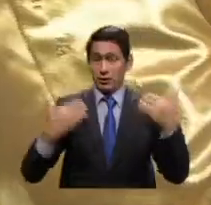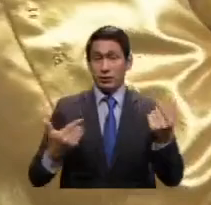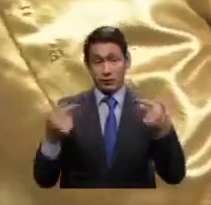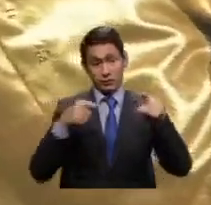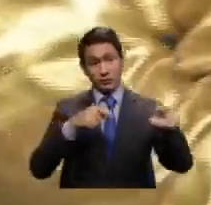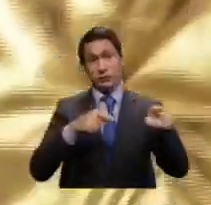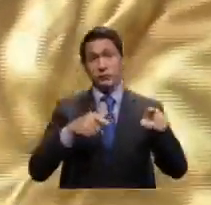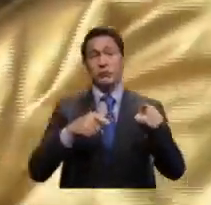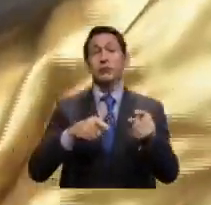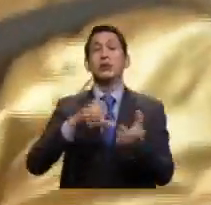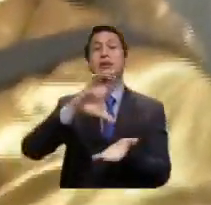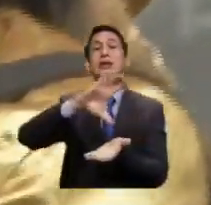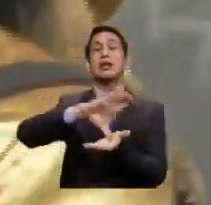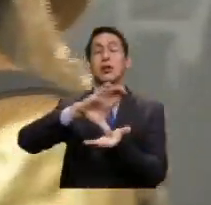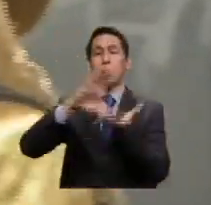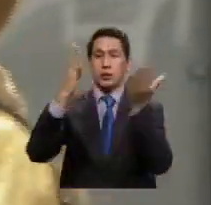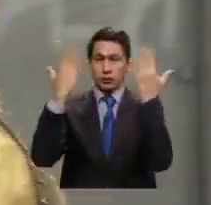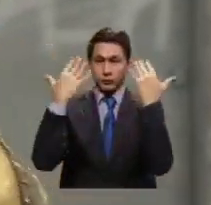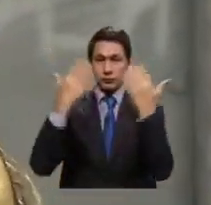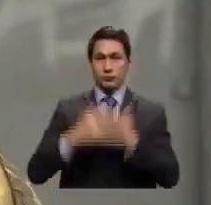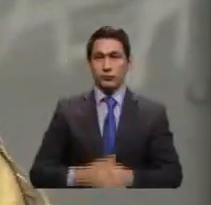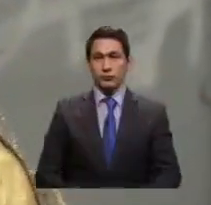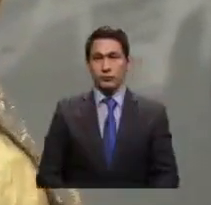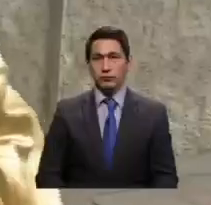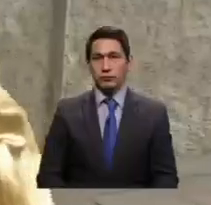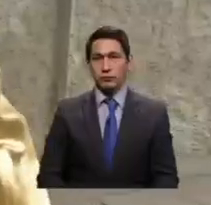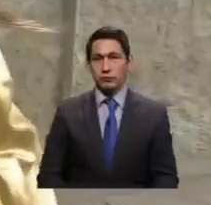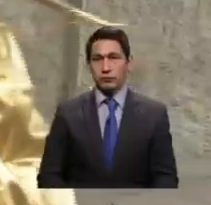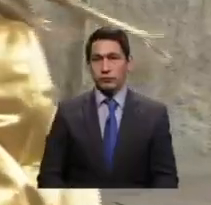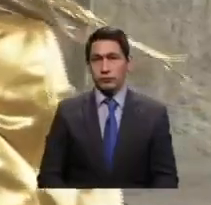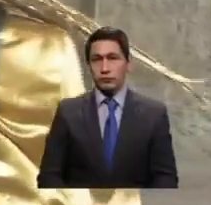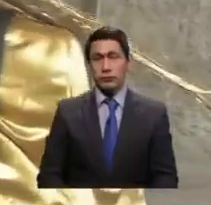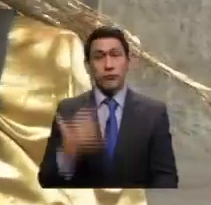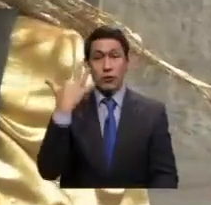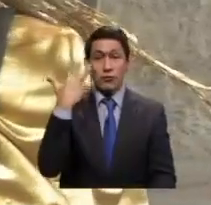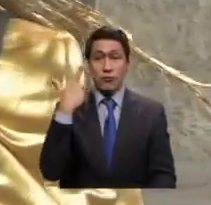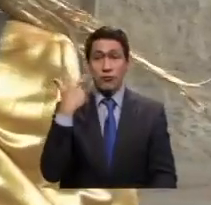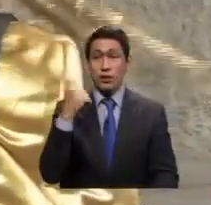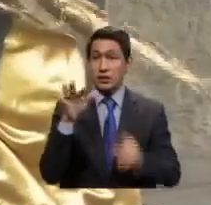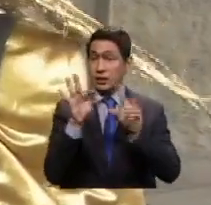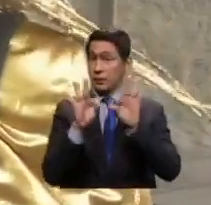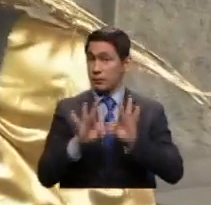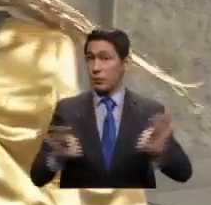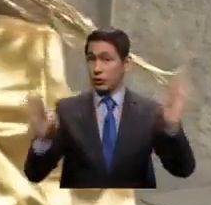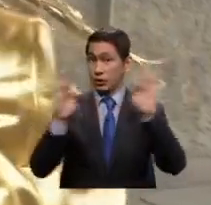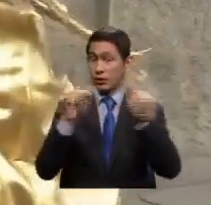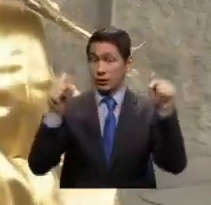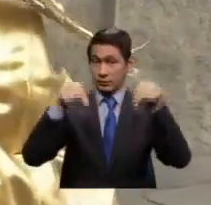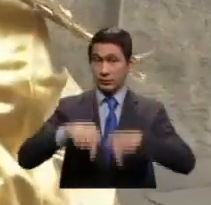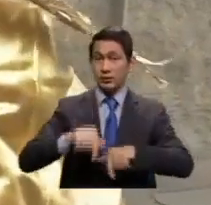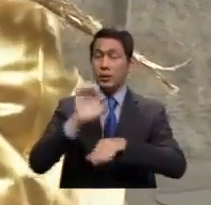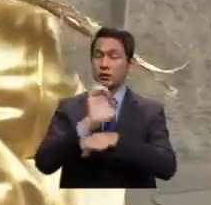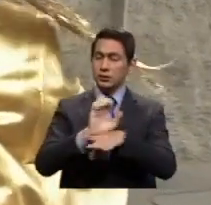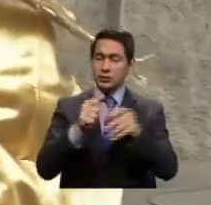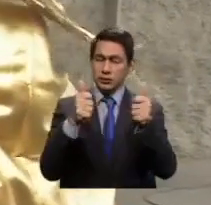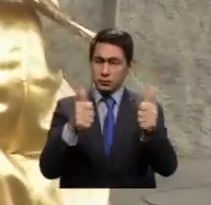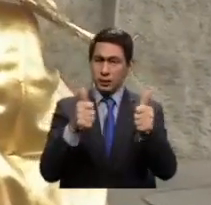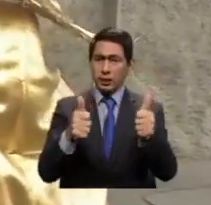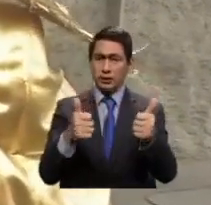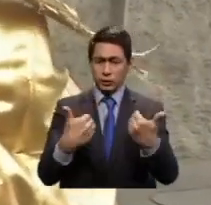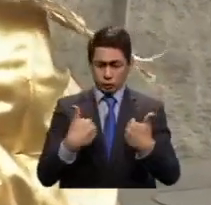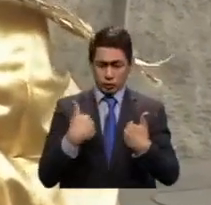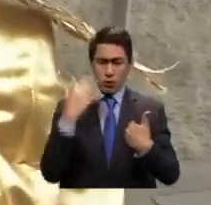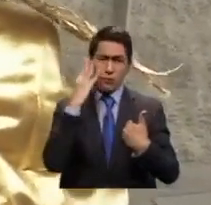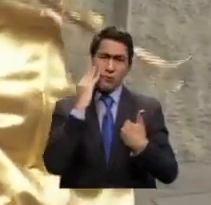del Colegio San José La Salle, en el centro de Guayaquil. Hoy es una fecha muy importante aquí en Ecuador y de verdad que qué bueno compartir uno el don que